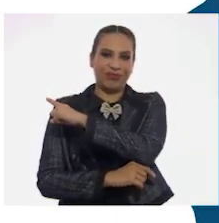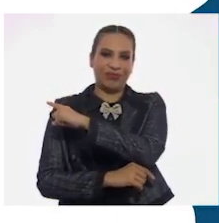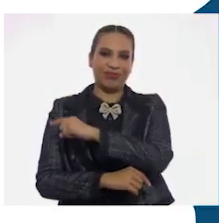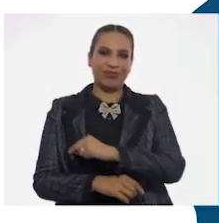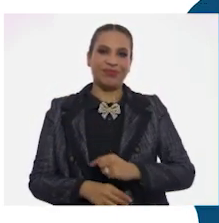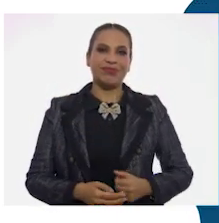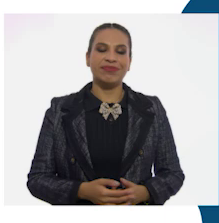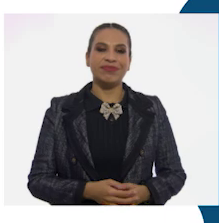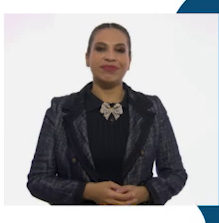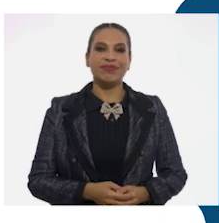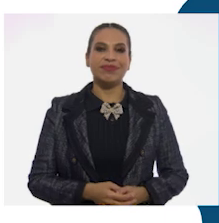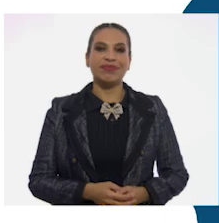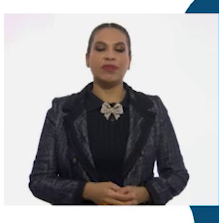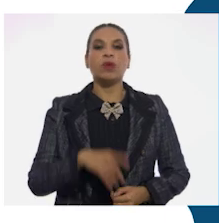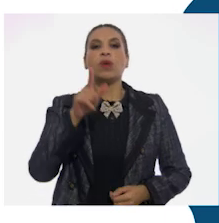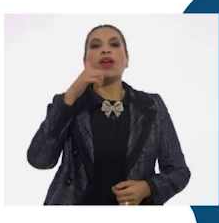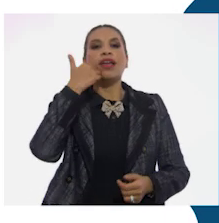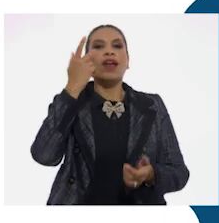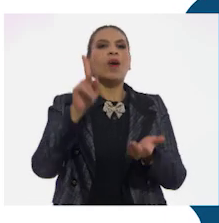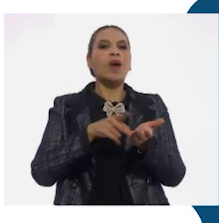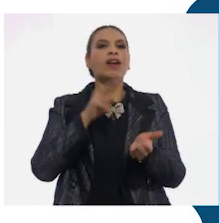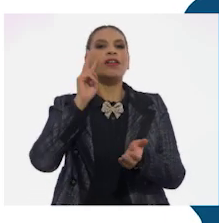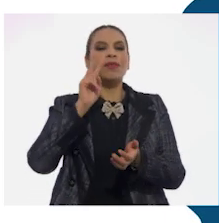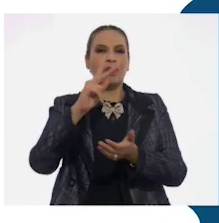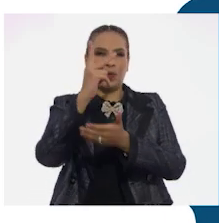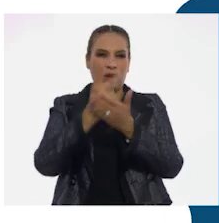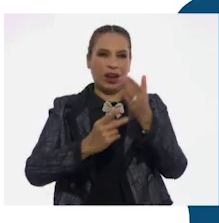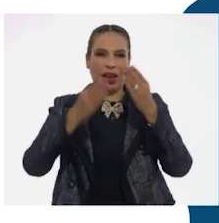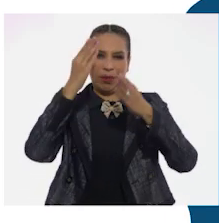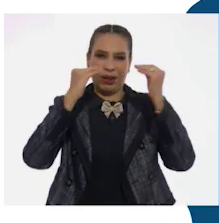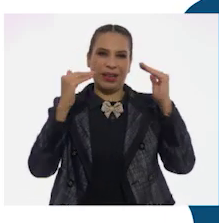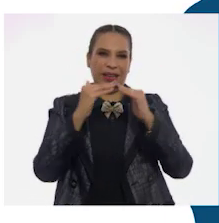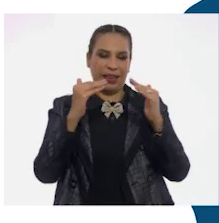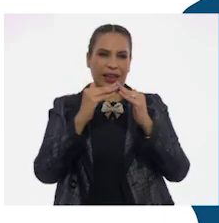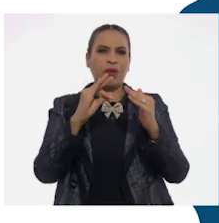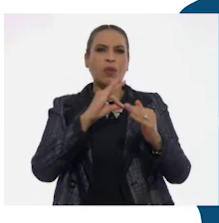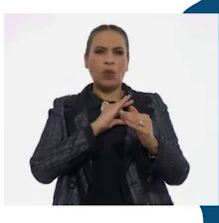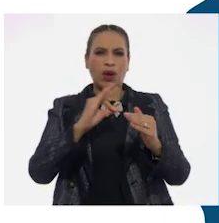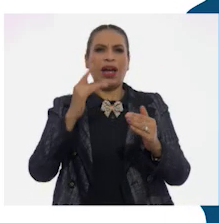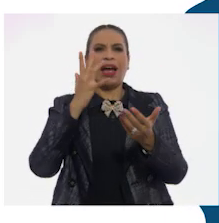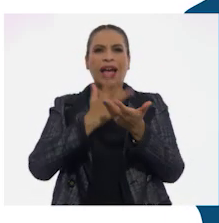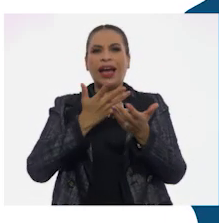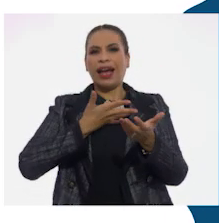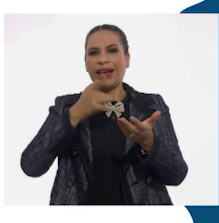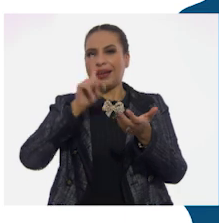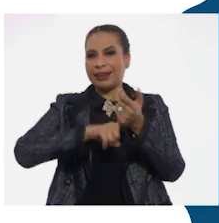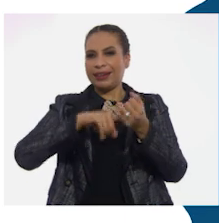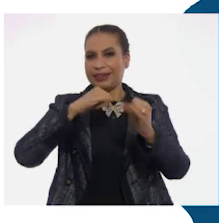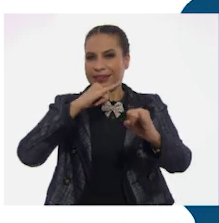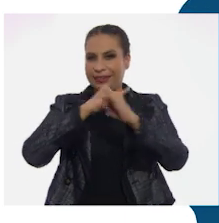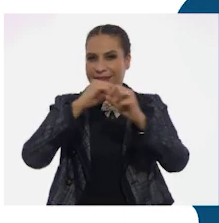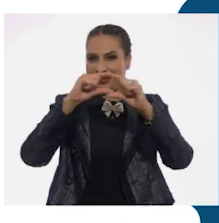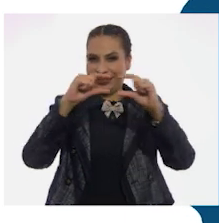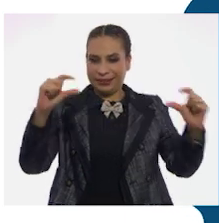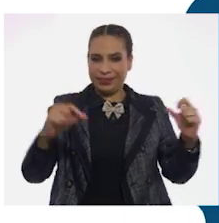conalitech.sep.gov.mx. Si quieres volver a ver los programas de Aprende en Casa, los puedes encontrar en la siguiente liga: